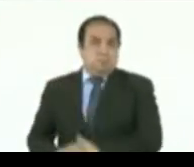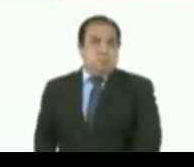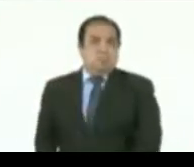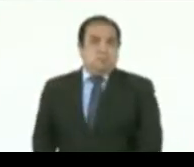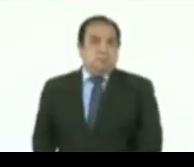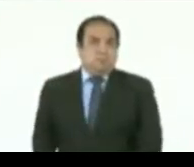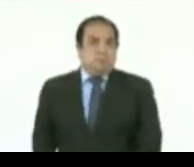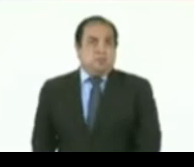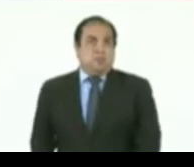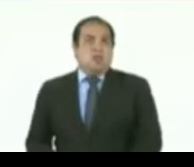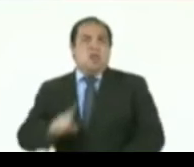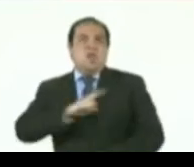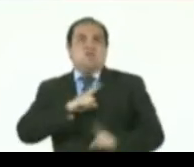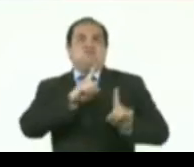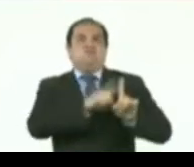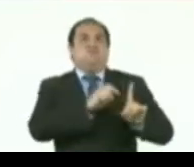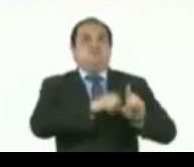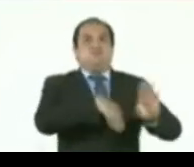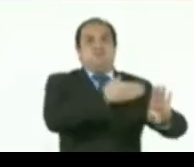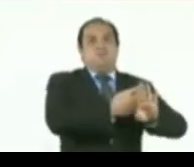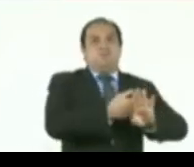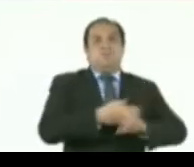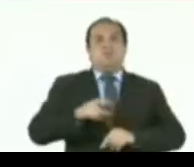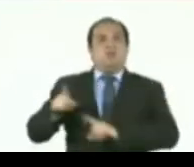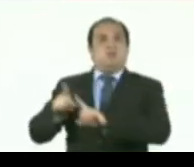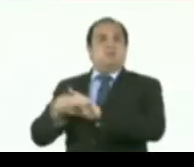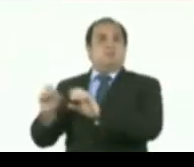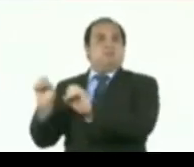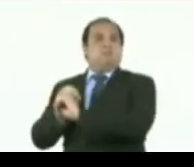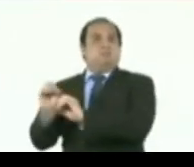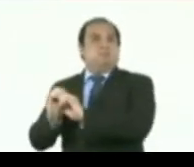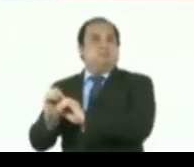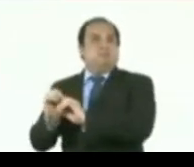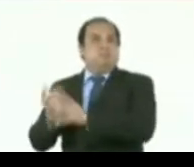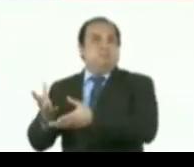y solo critica para un lado y no critica para el otro.